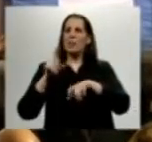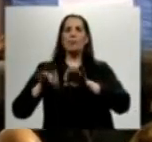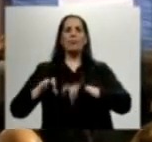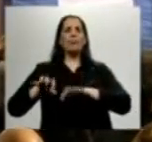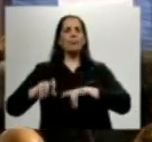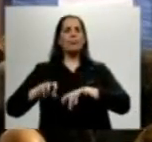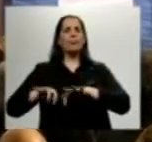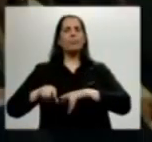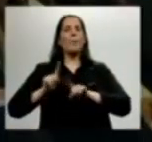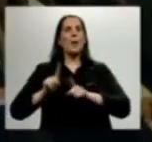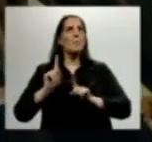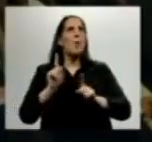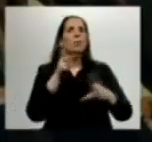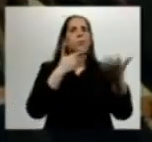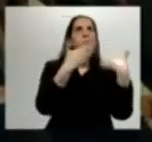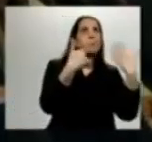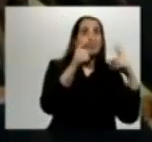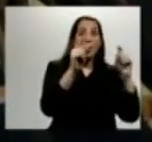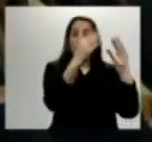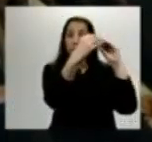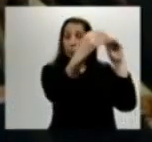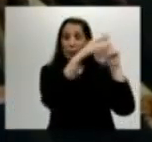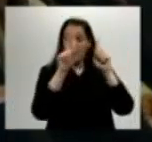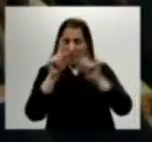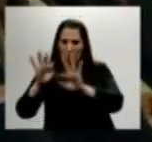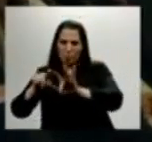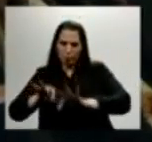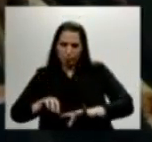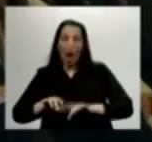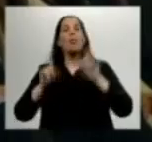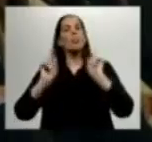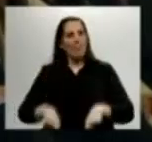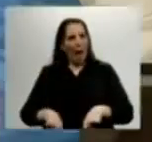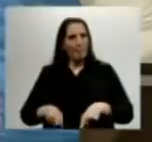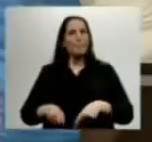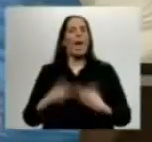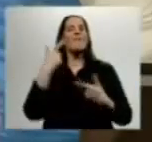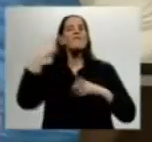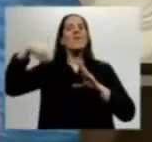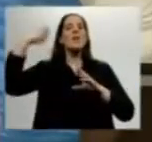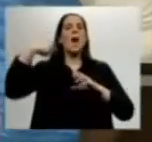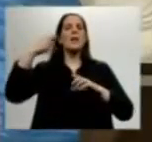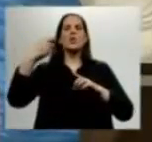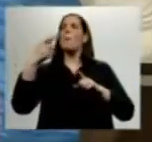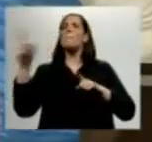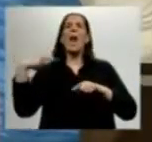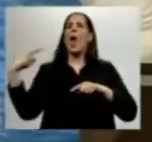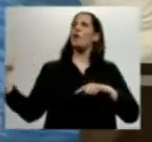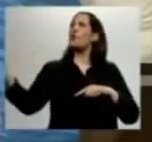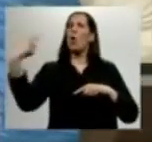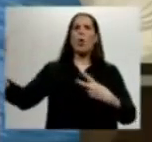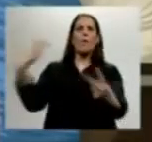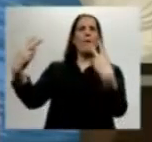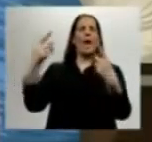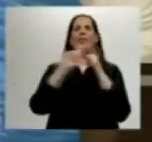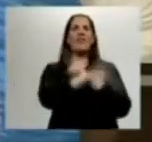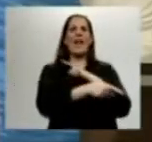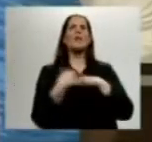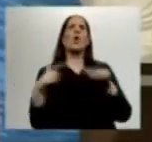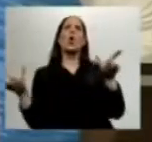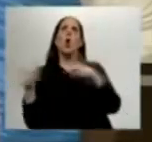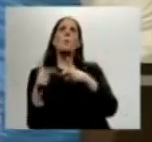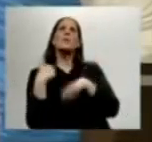esas ponencias, sino que además se filmaban y se transmitían en vivo, online, a la Comisión Bicameral